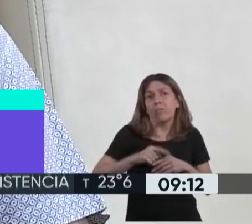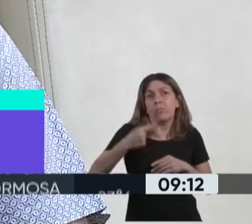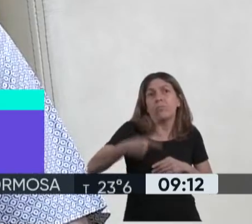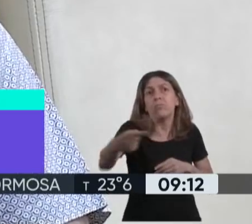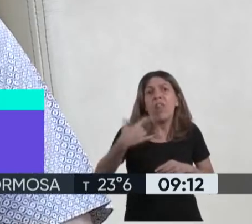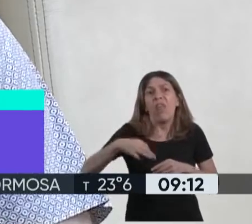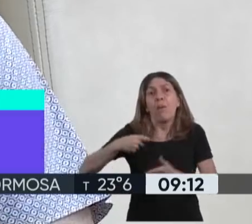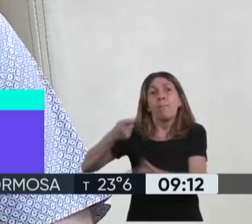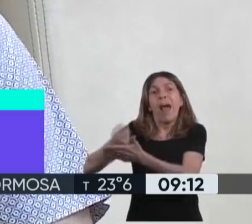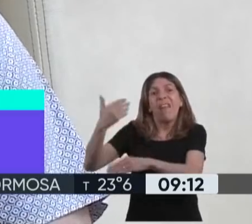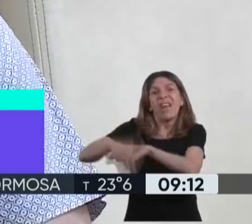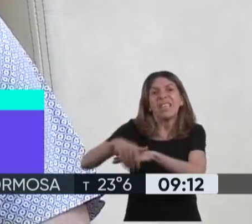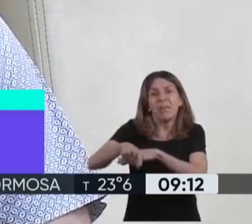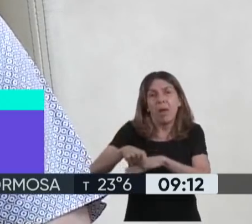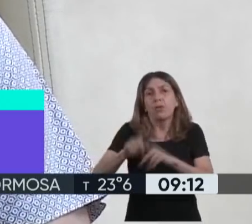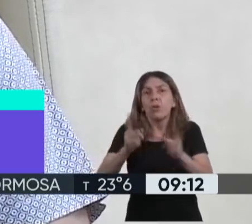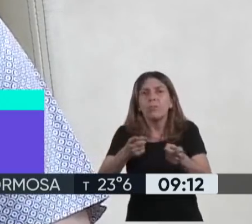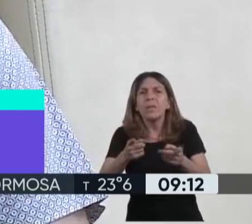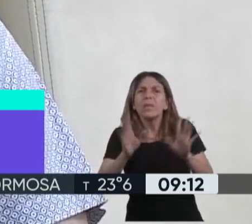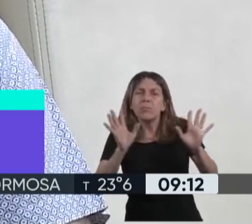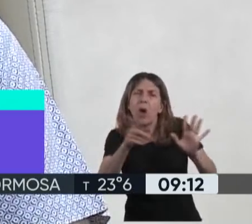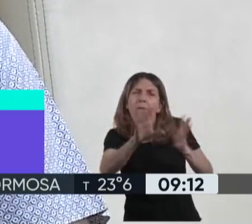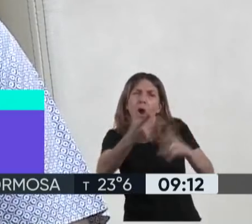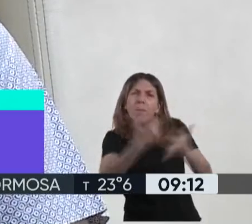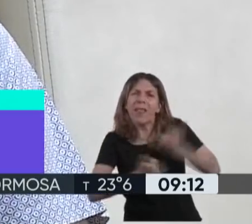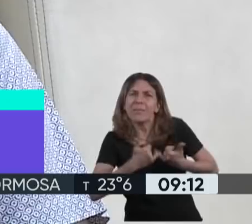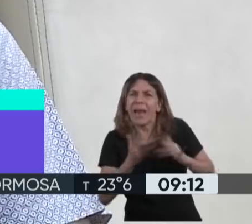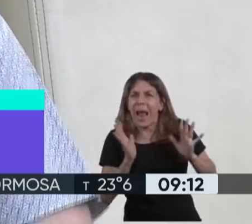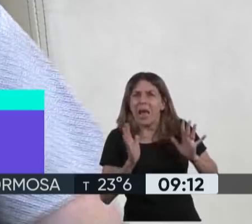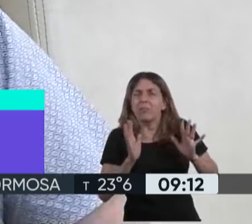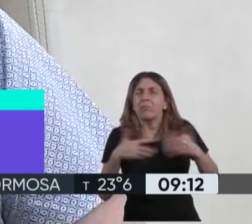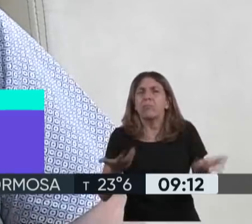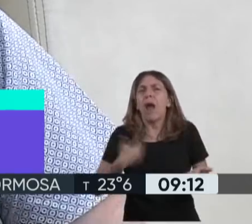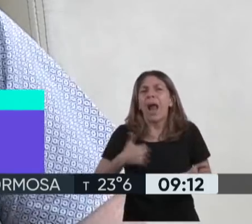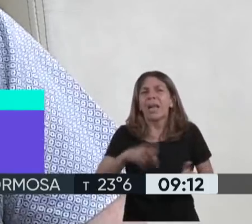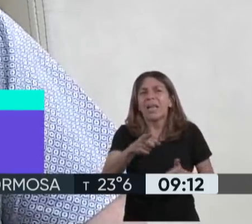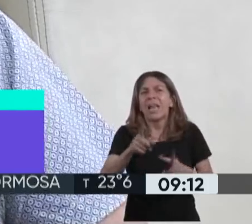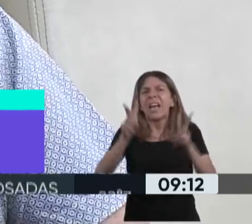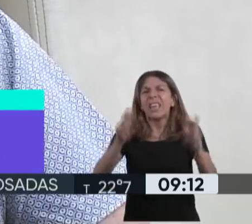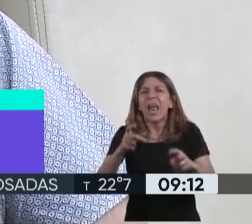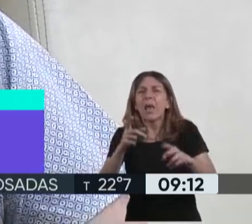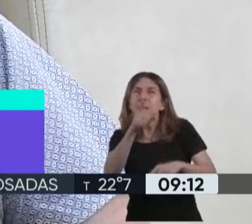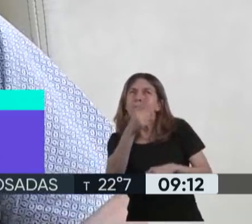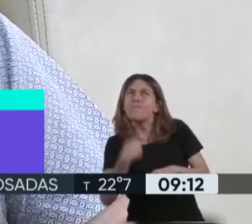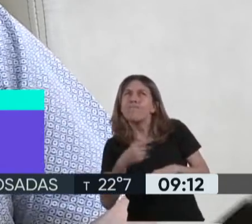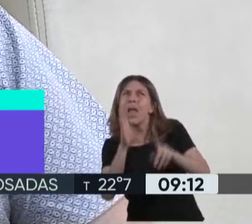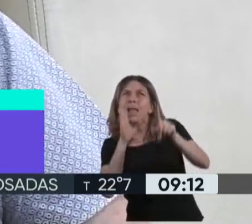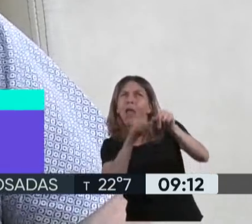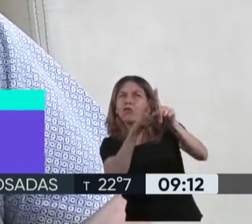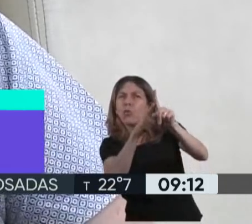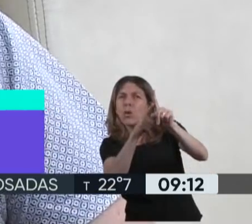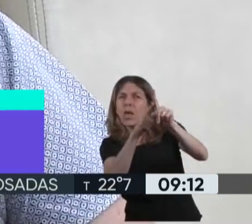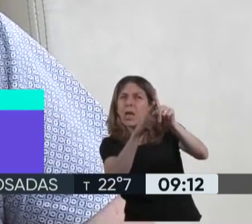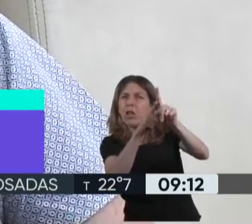el Fondo Monetario, ¿cuál es el argumento de la Argentina concreto para condicionar a Estados Unidos con respecto a evitar